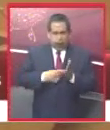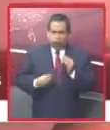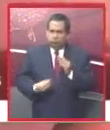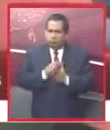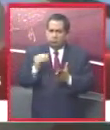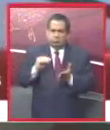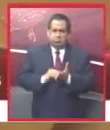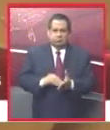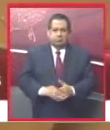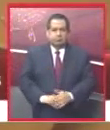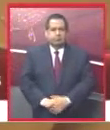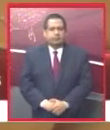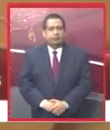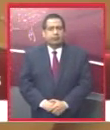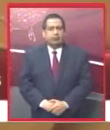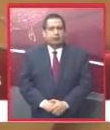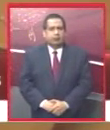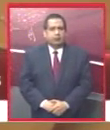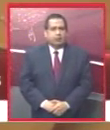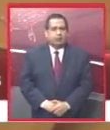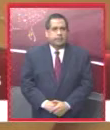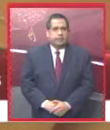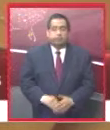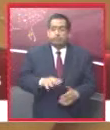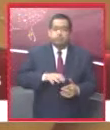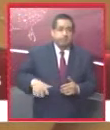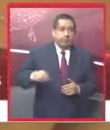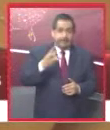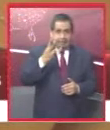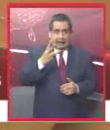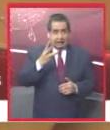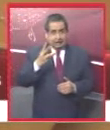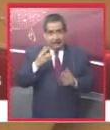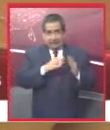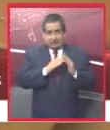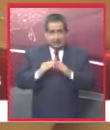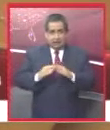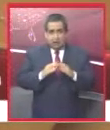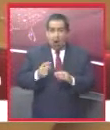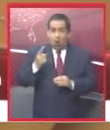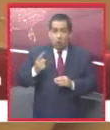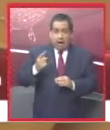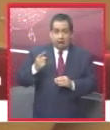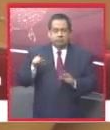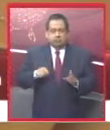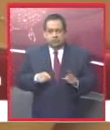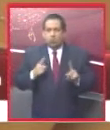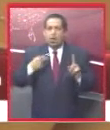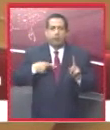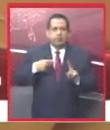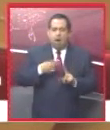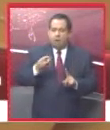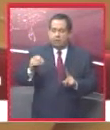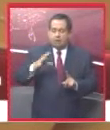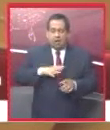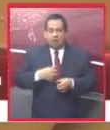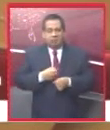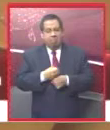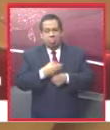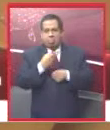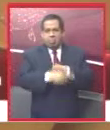constituido. En 1/3 de los hogares de nuestro país, al menos una persona fue víctima de un